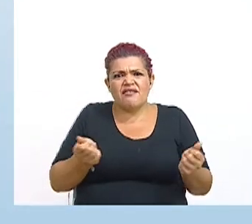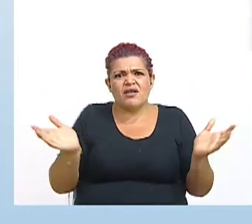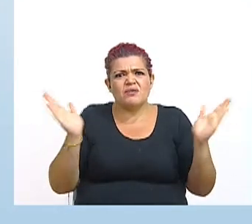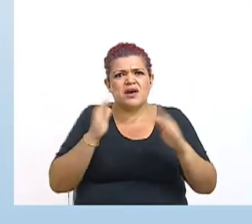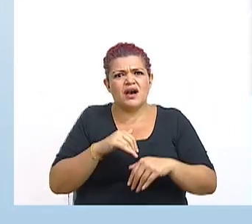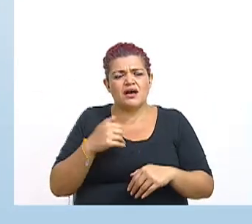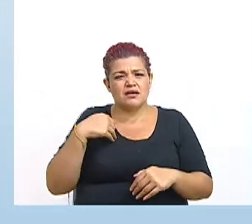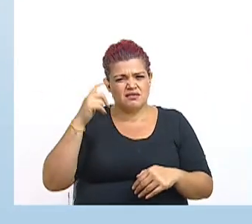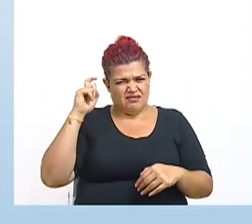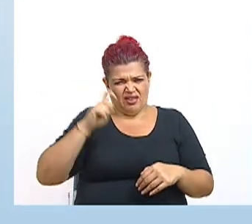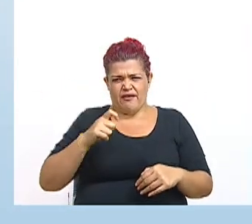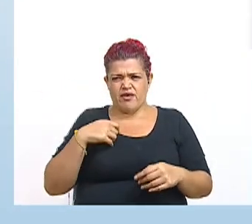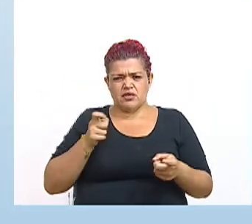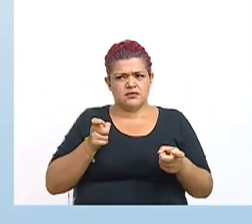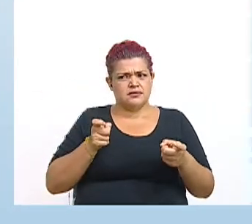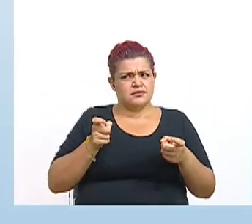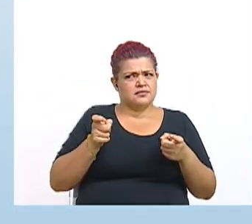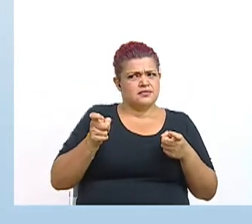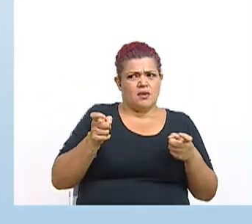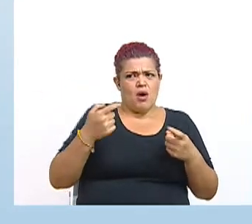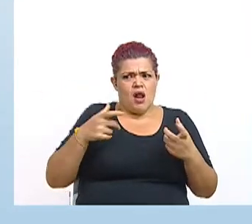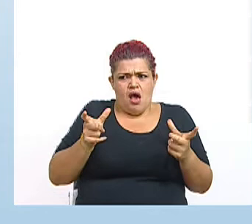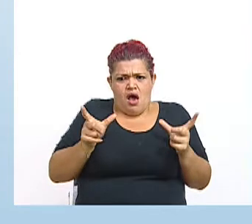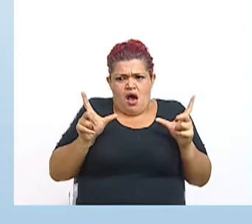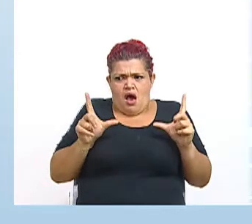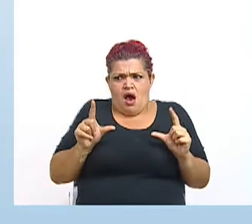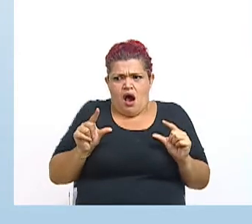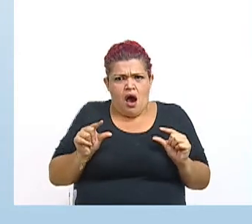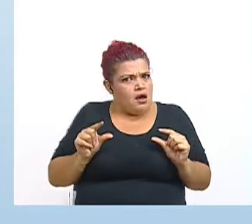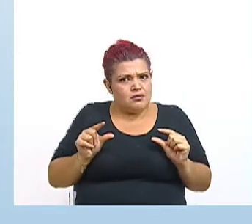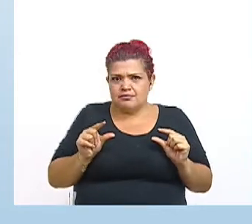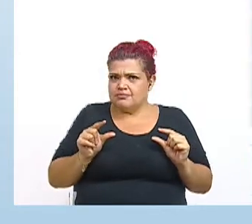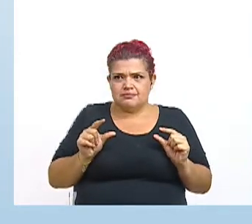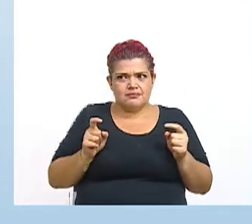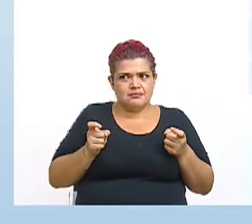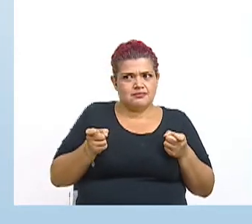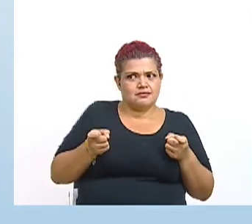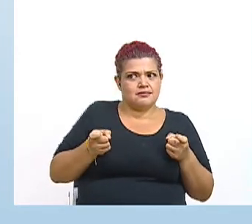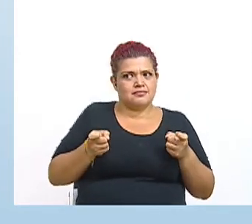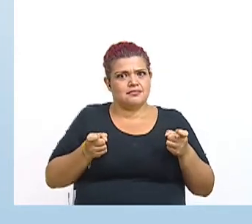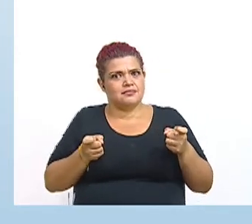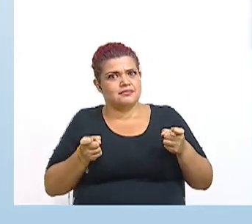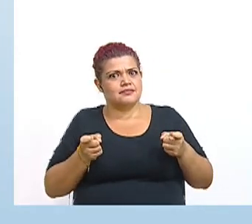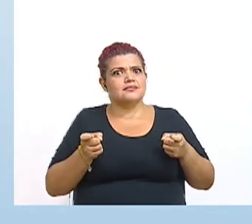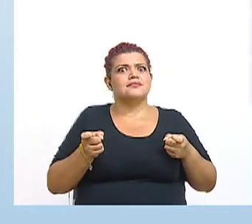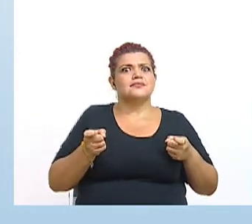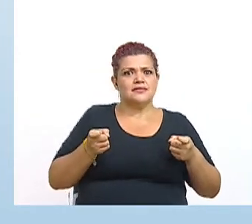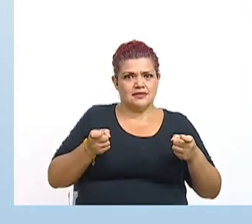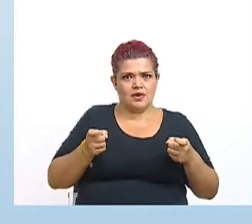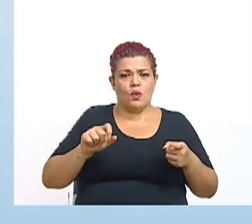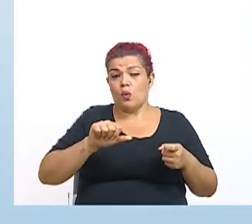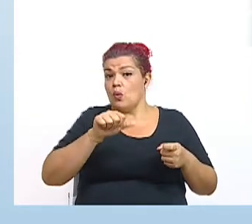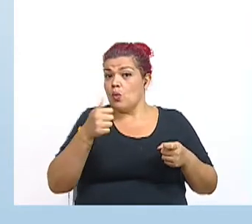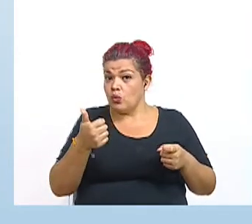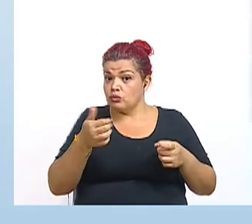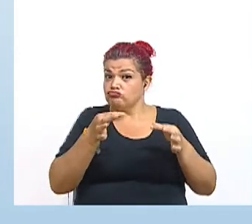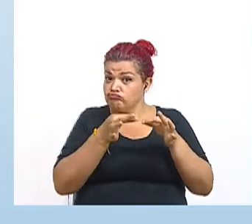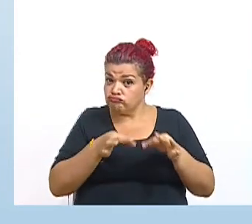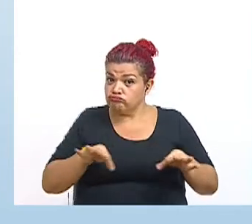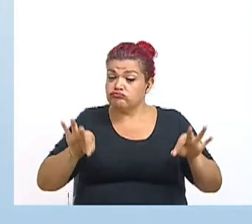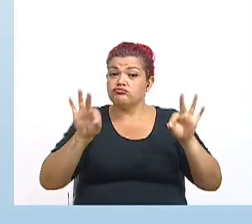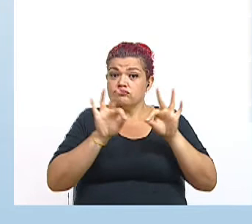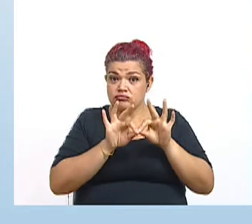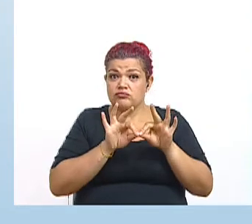la planificación que estamos haciendo de estos recursos. Otro de los componentes importantes que tenemos por